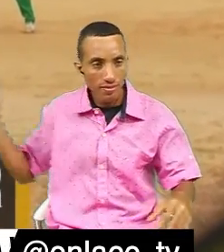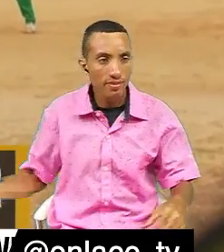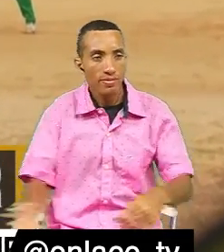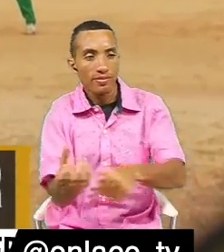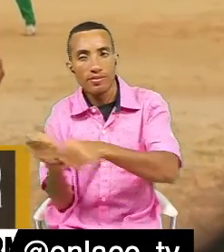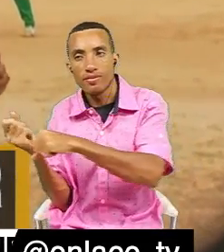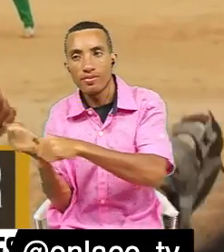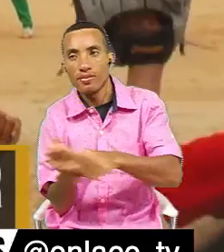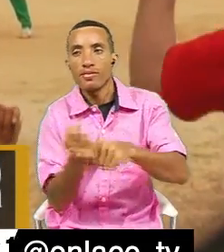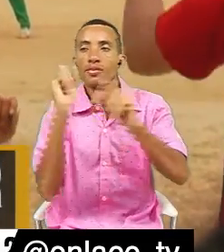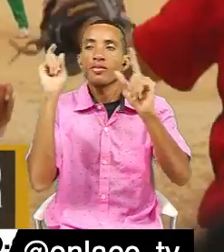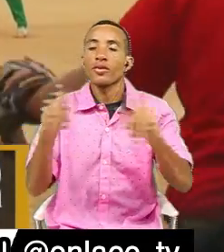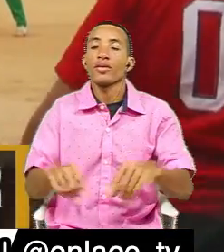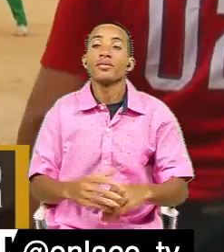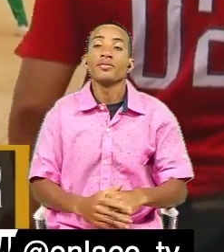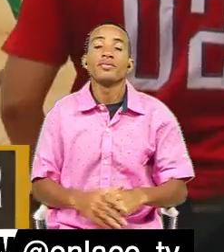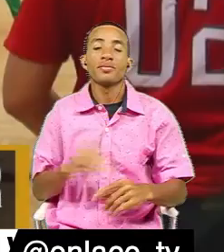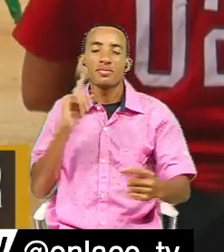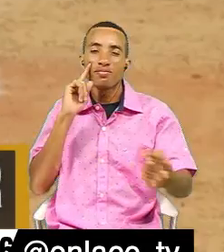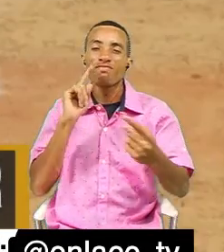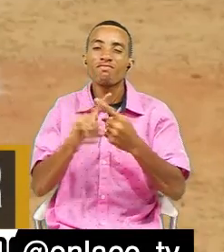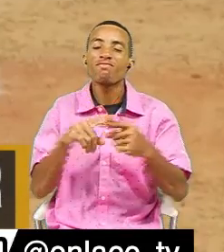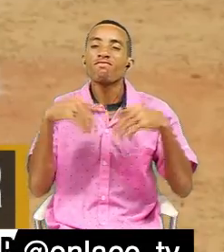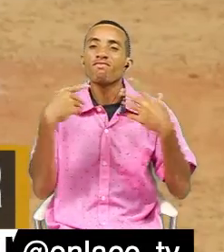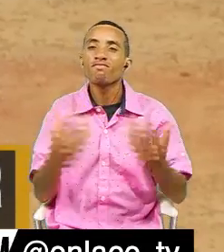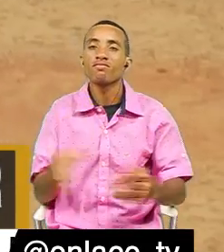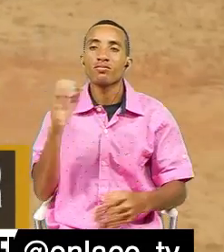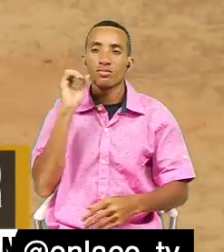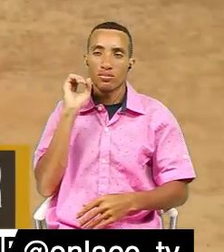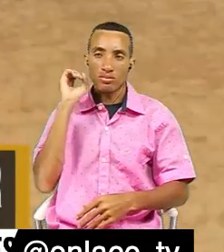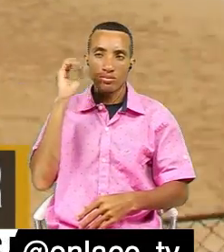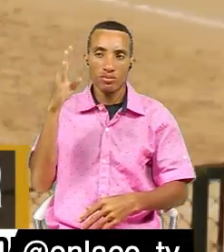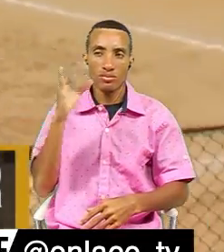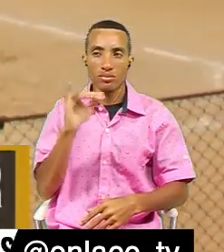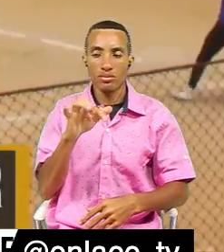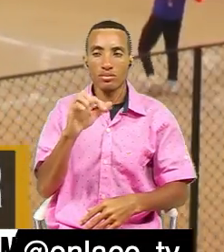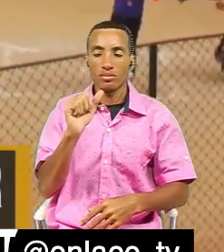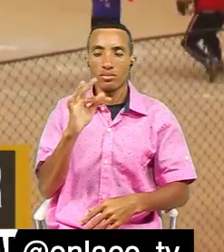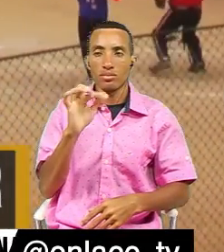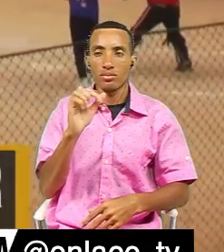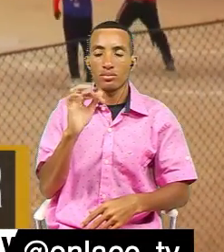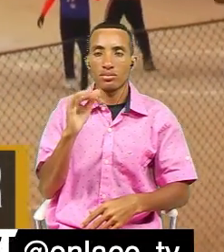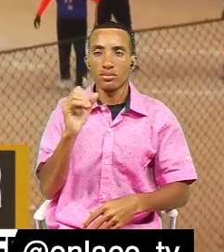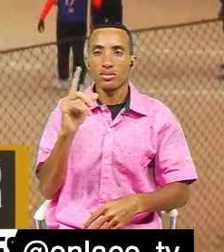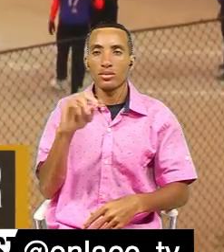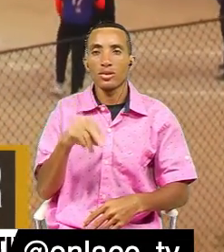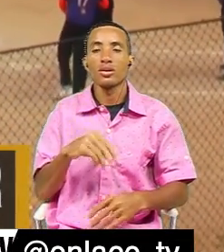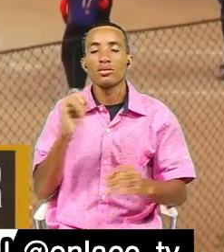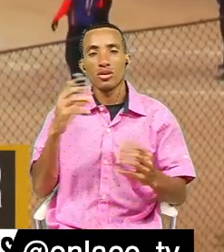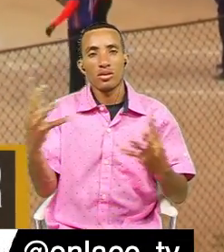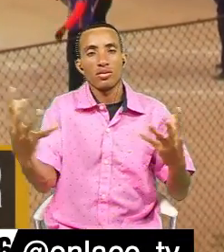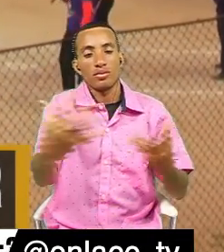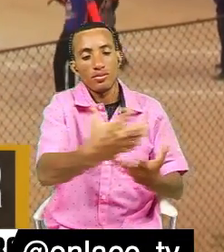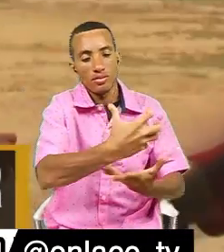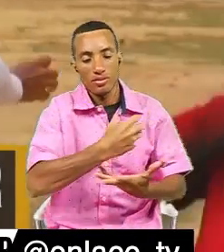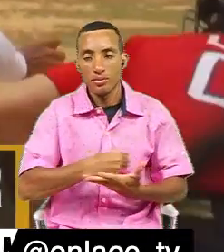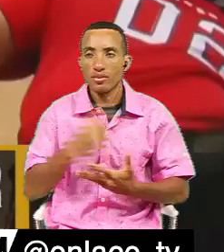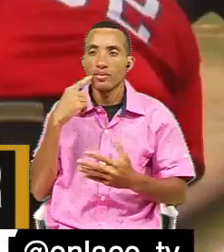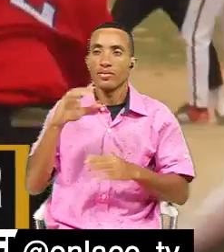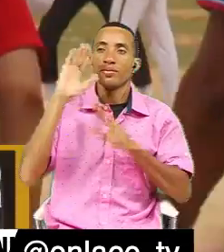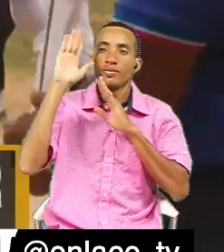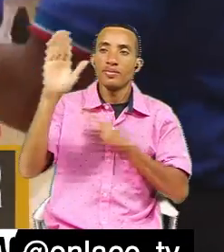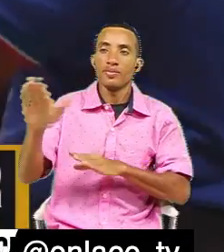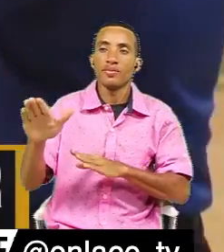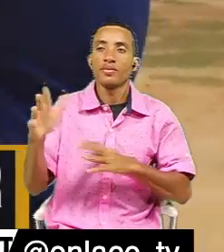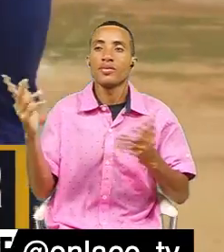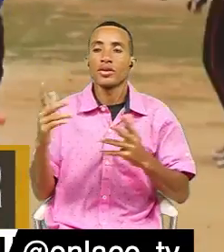iniciativa recreativa busca, según los coordinadores del Club Pipatones, recolectar recursos económicos para así poder representar a Barranca Bermeja en un